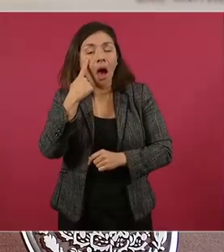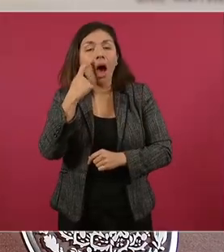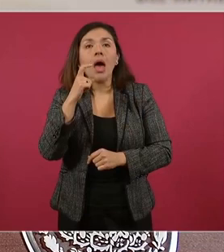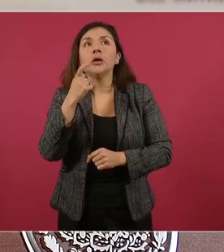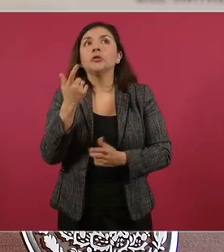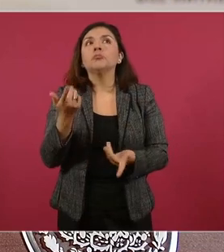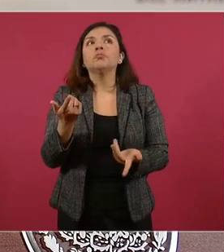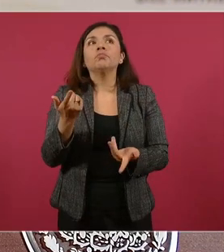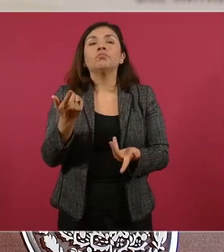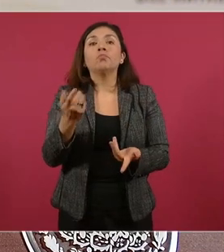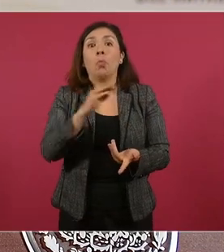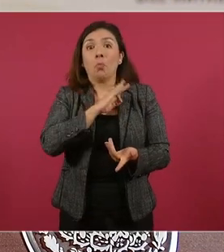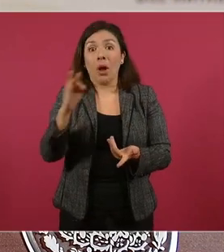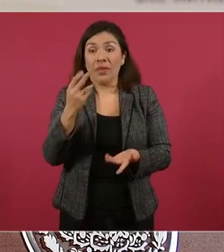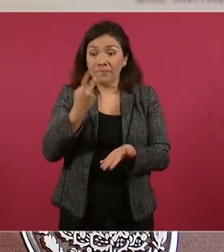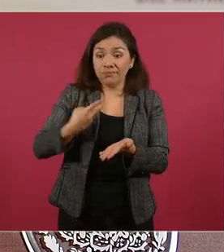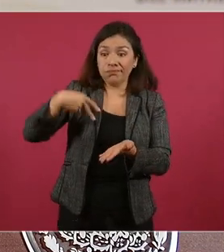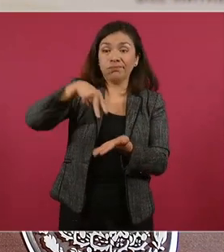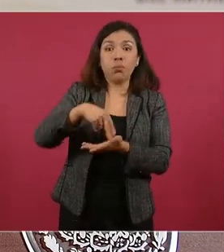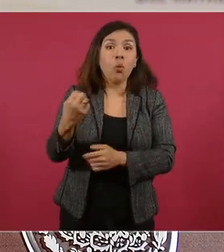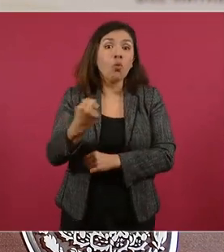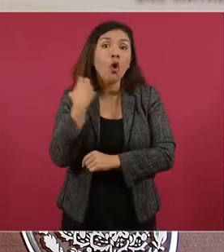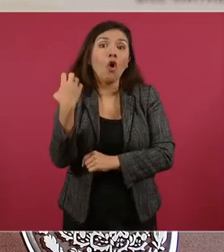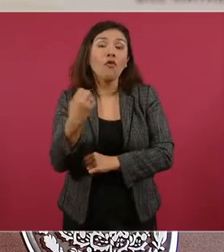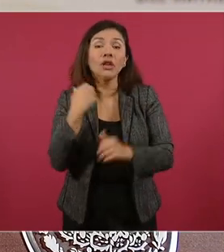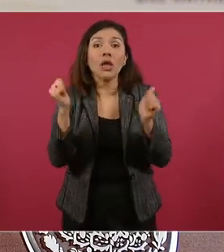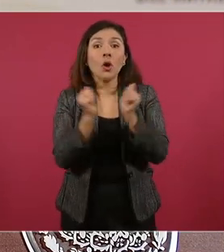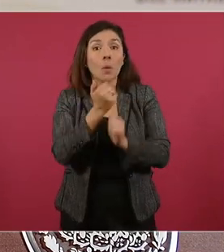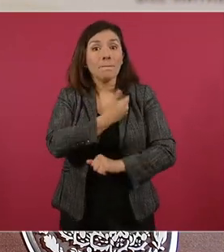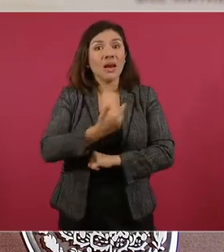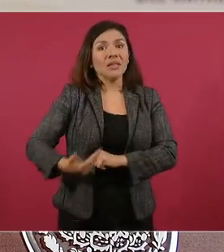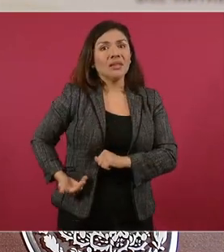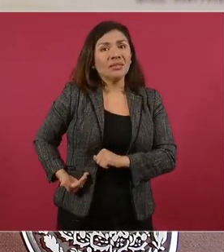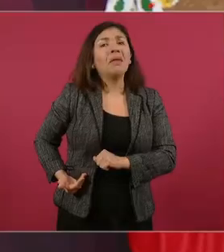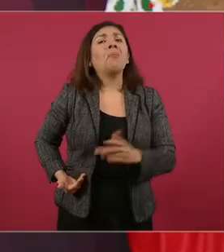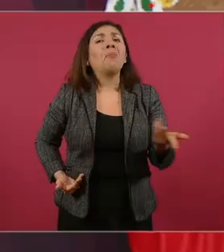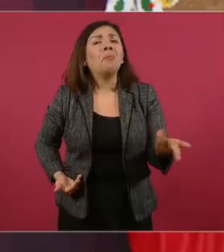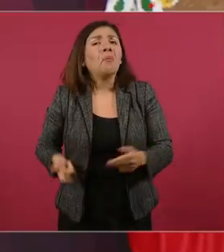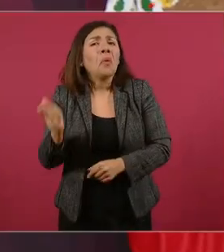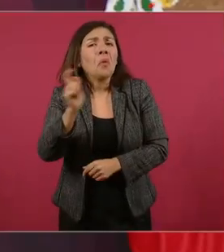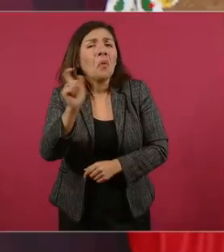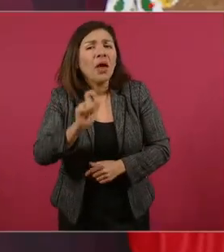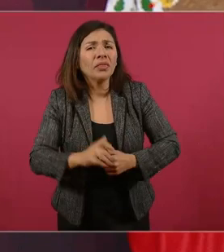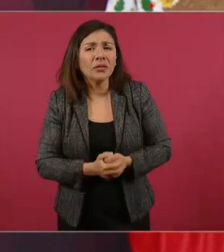una conferencia de prensa de un presidente.